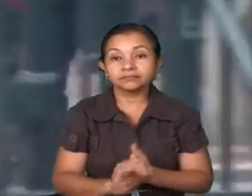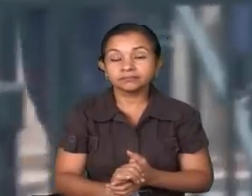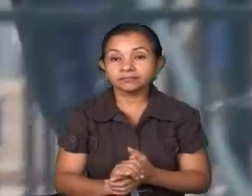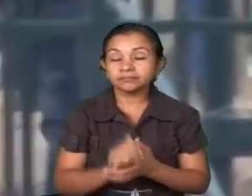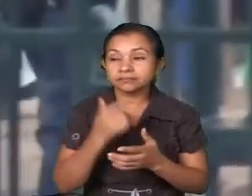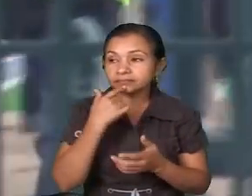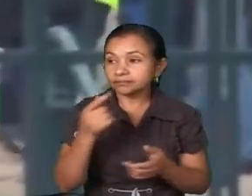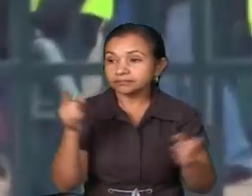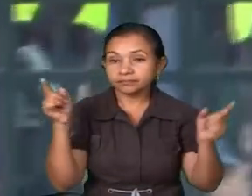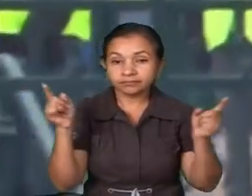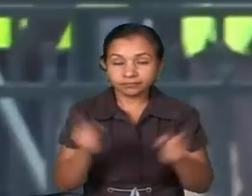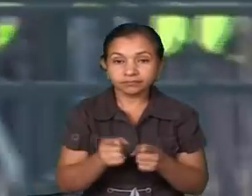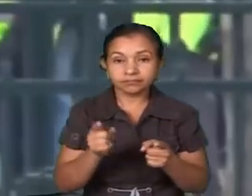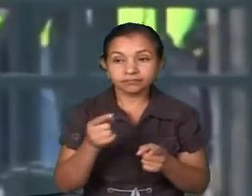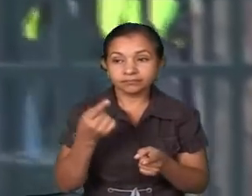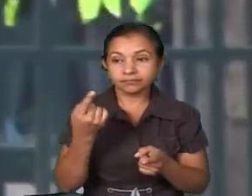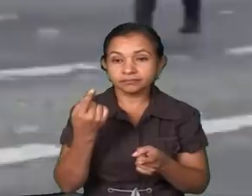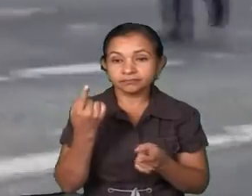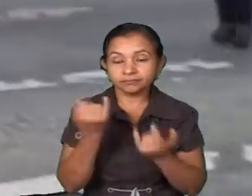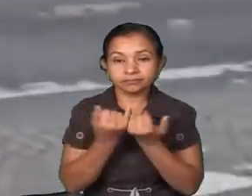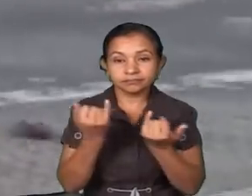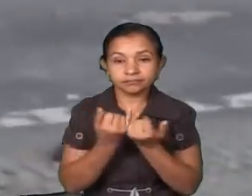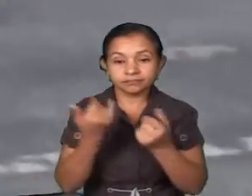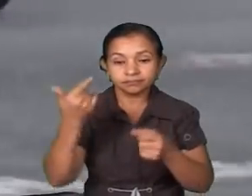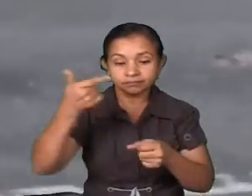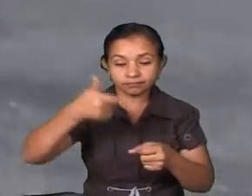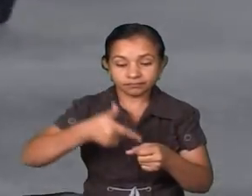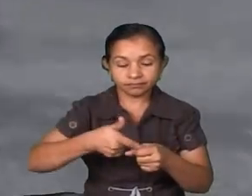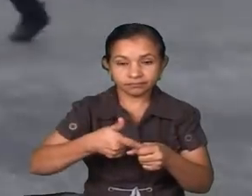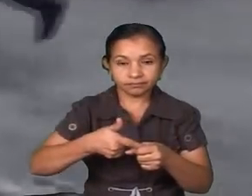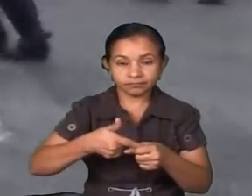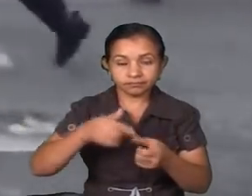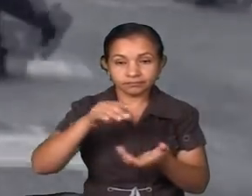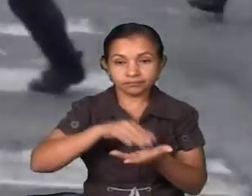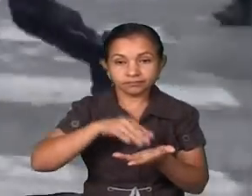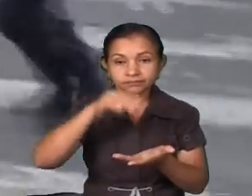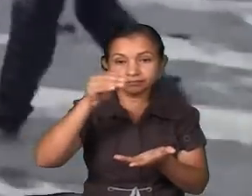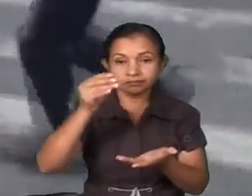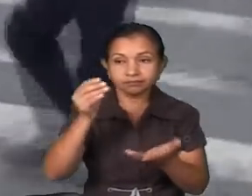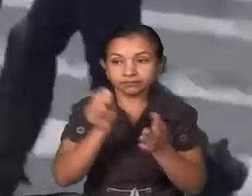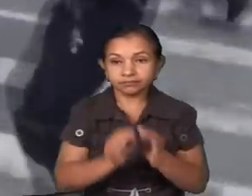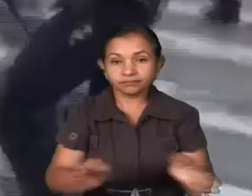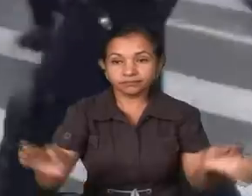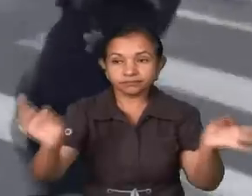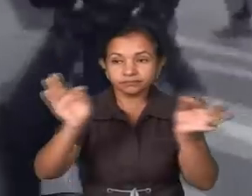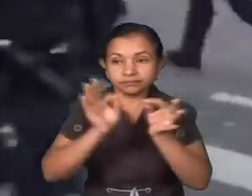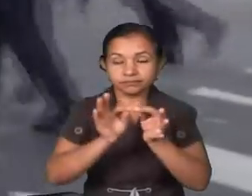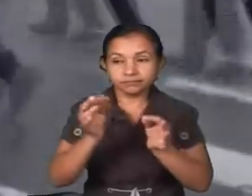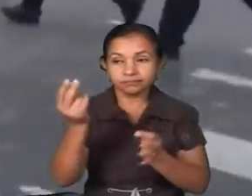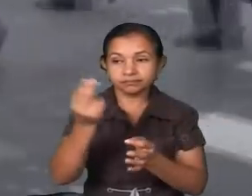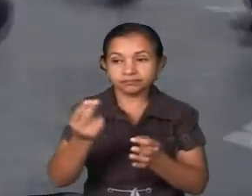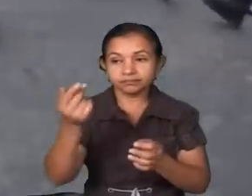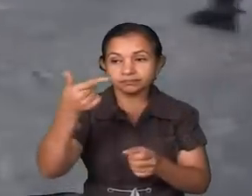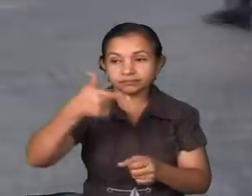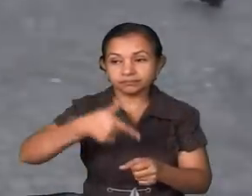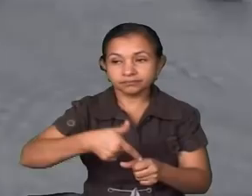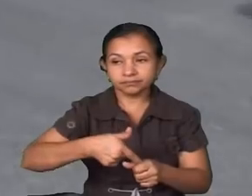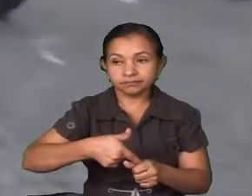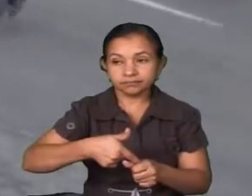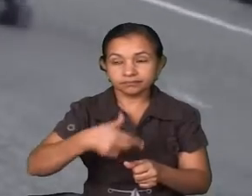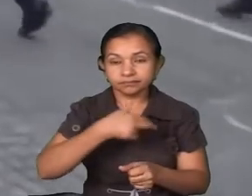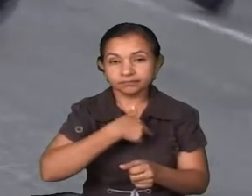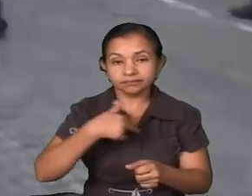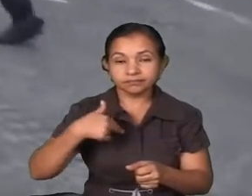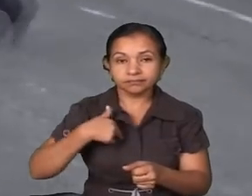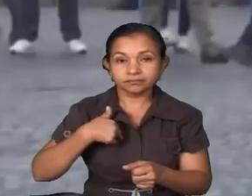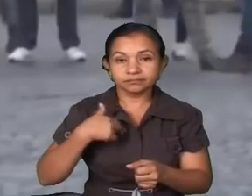se reduzca o que se deje el precio tal cual estaba del gas. En Francia es muy importante el uso del gas, ya que con esto hacen